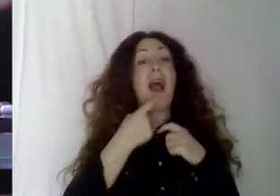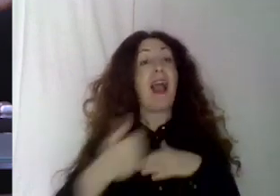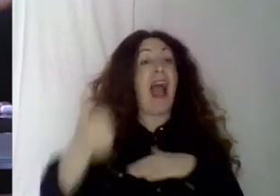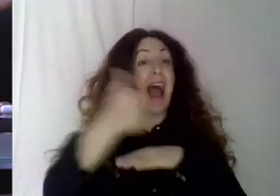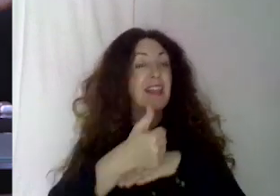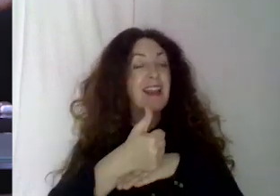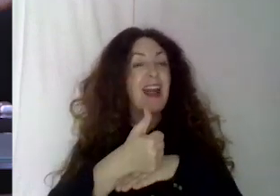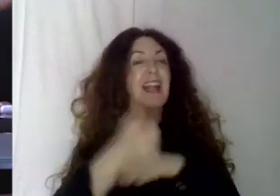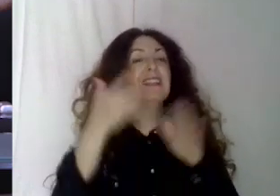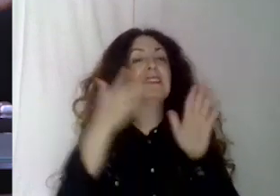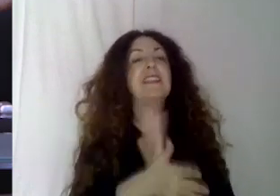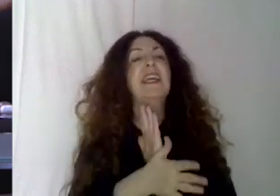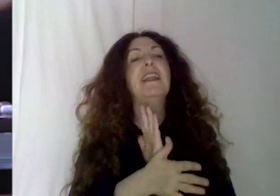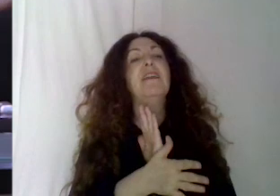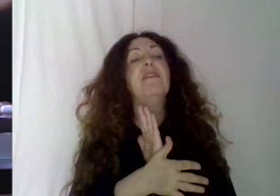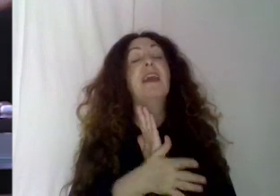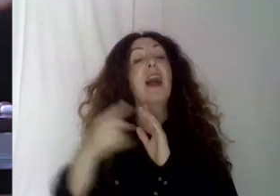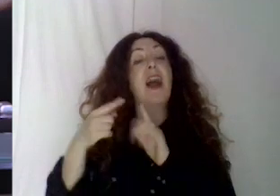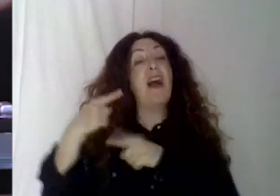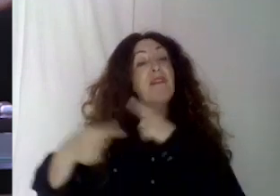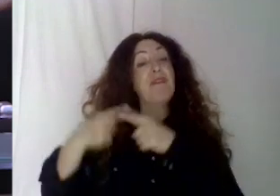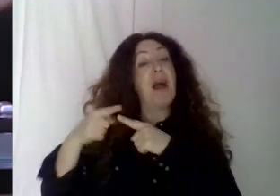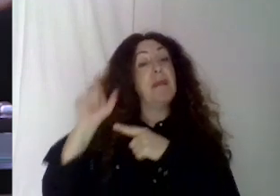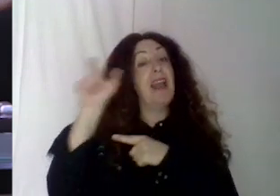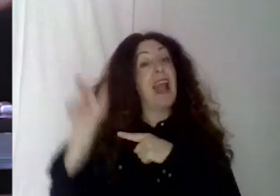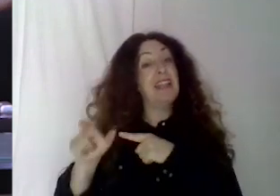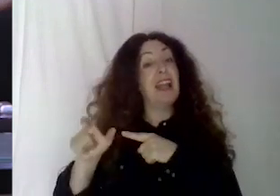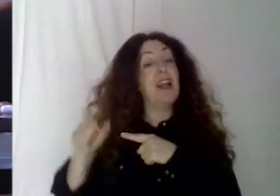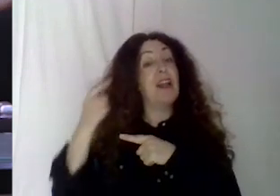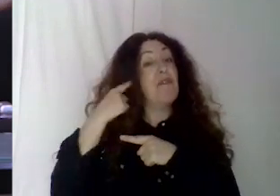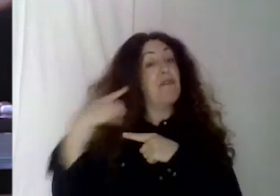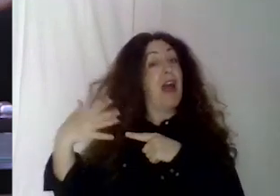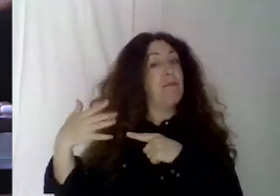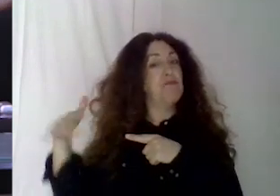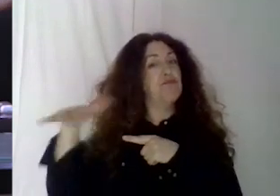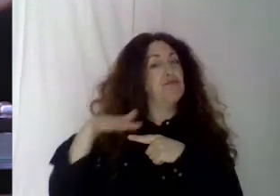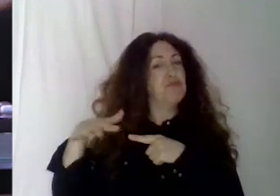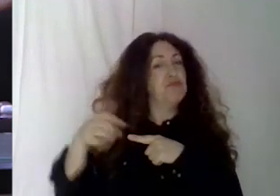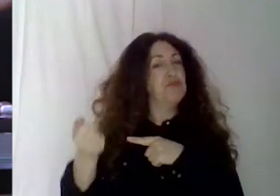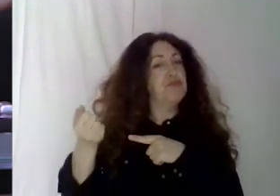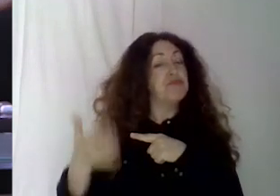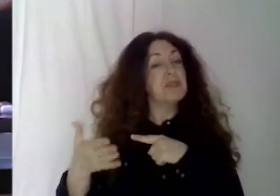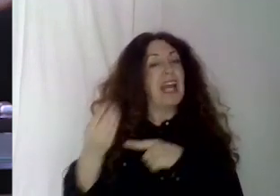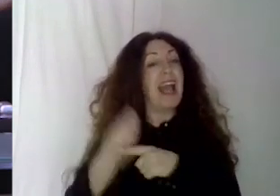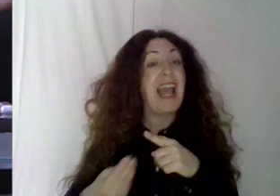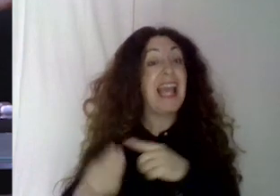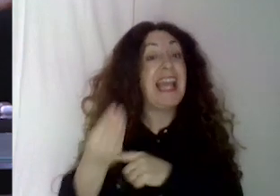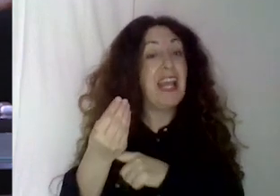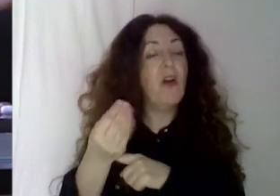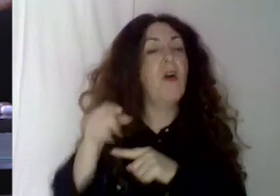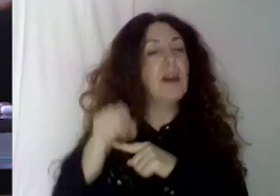encuentra a Caravaggio en un momento determinado el cardinal Di Monte. El cardinal Di Monte es el que está organizando toda